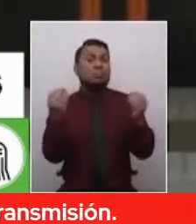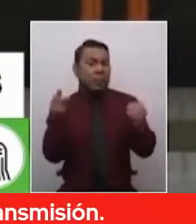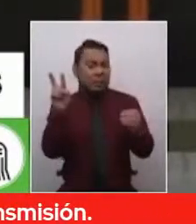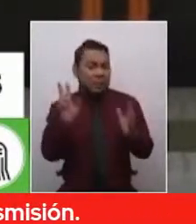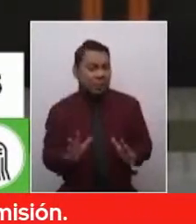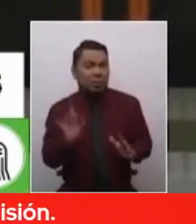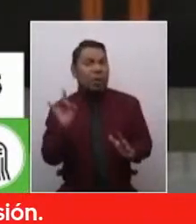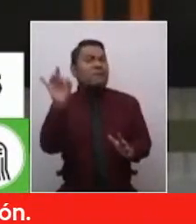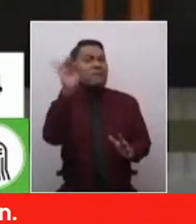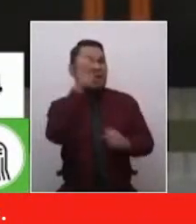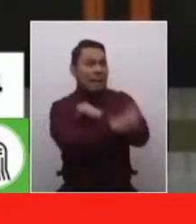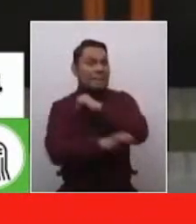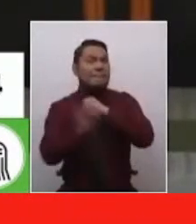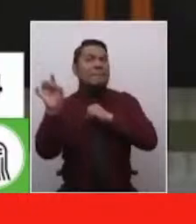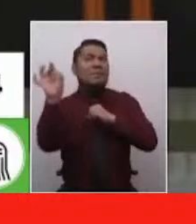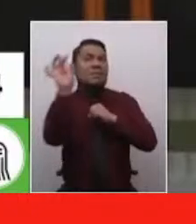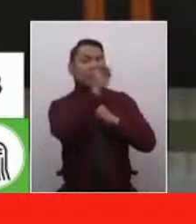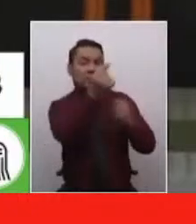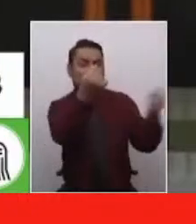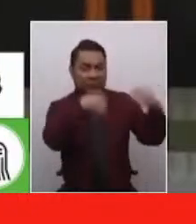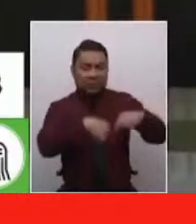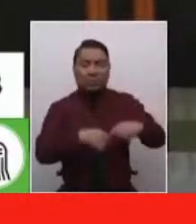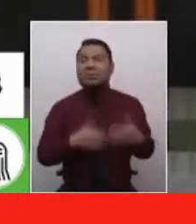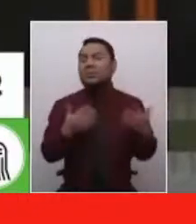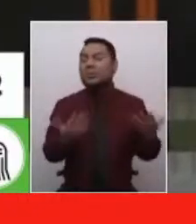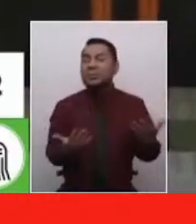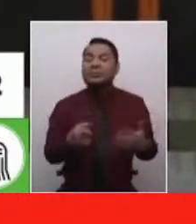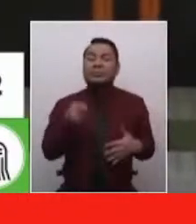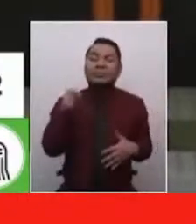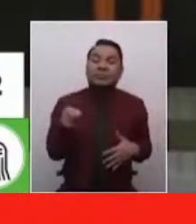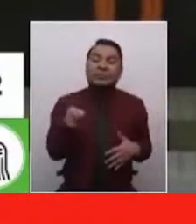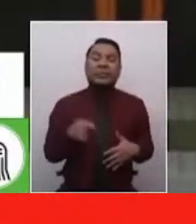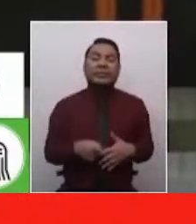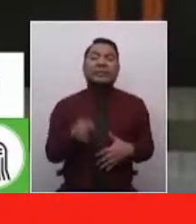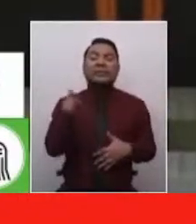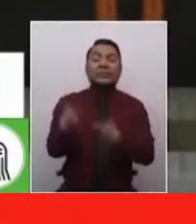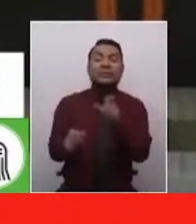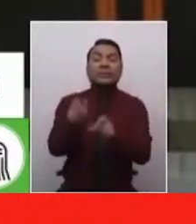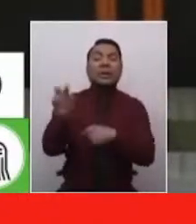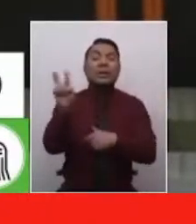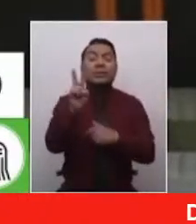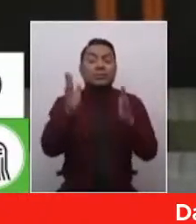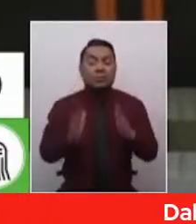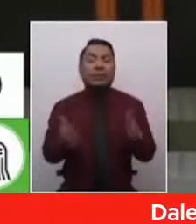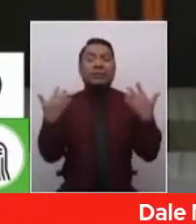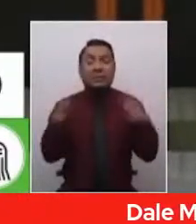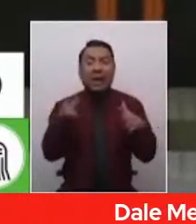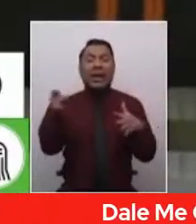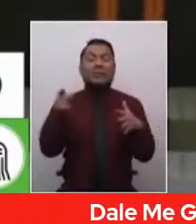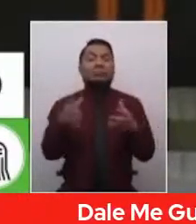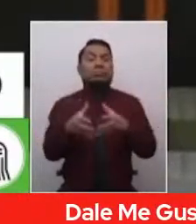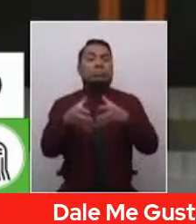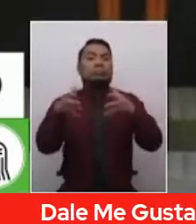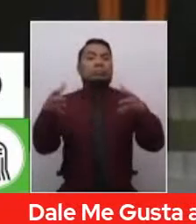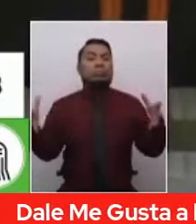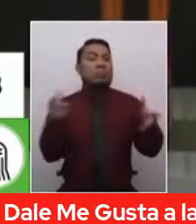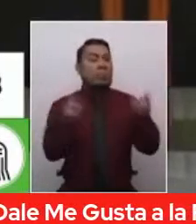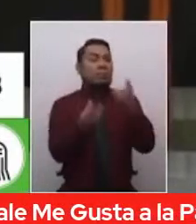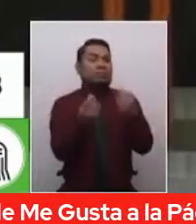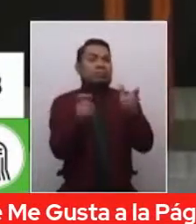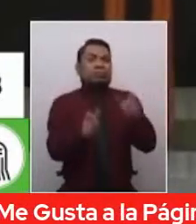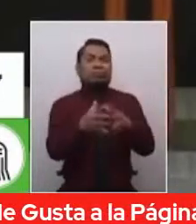hay venezolanos, hay de todas las nacionalidades. Entonces, son esos ciudadanos venezolanos los que han incrementado la